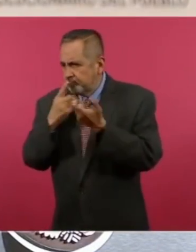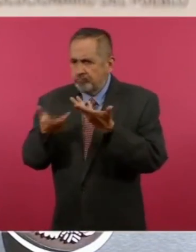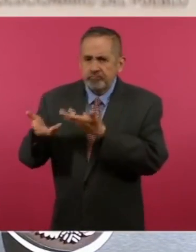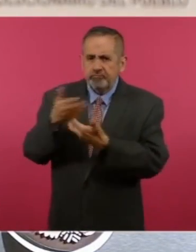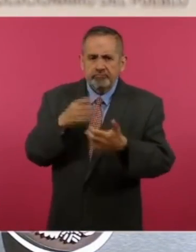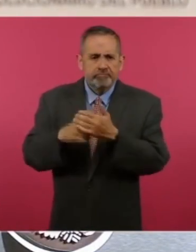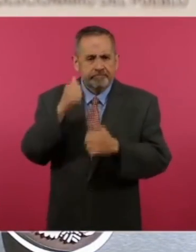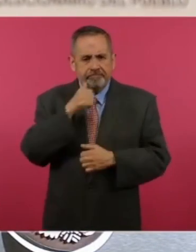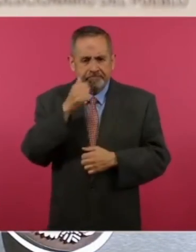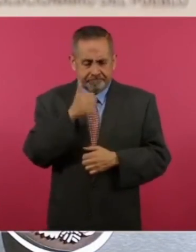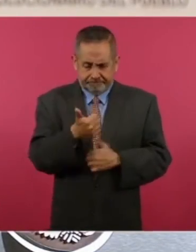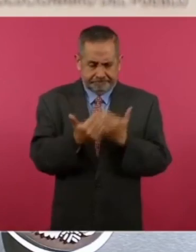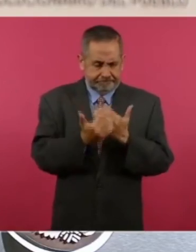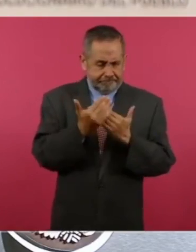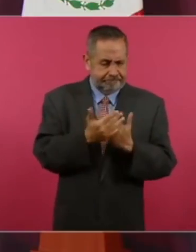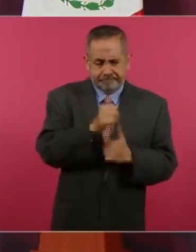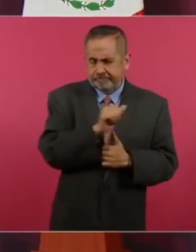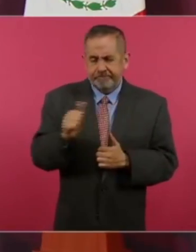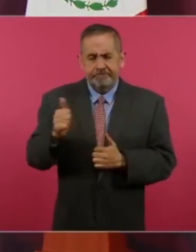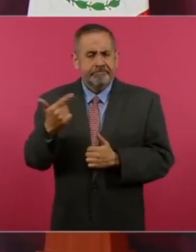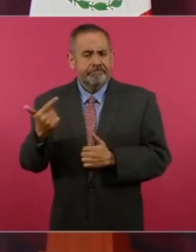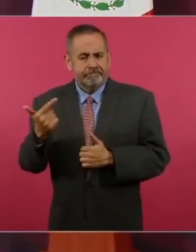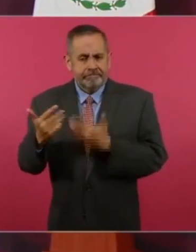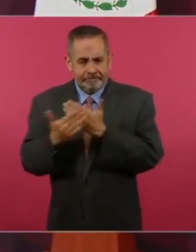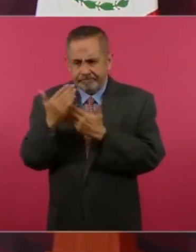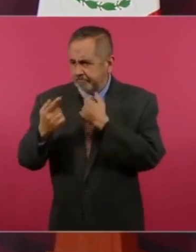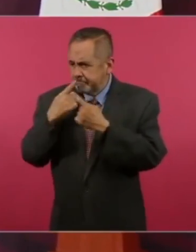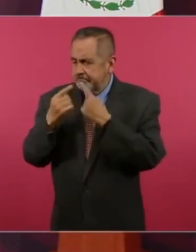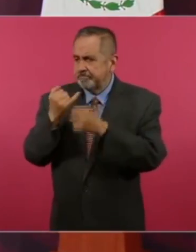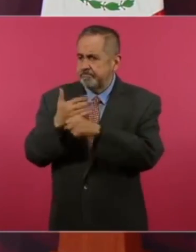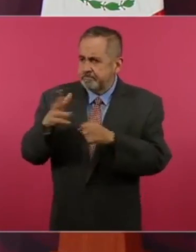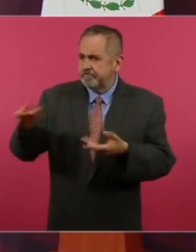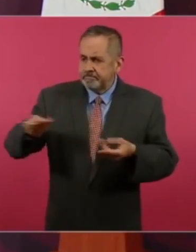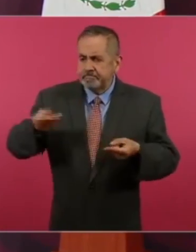de 6 a 7 de la mañana para recibir